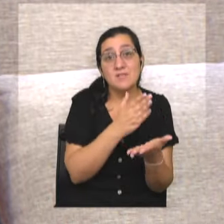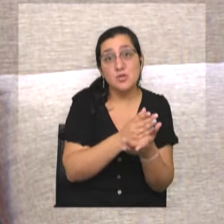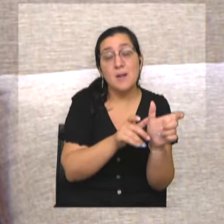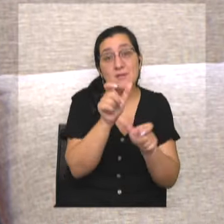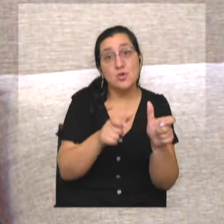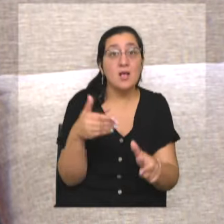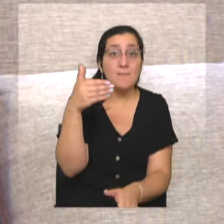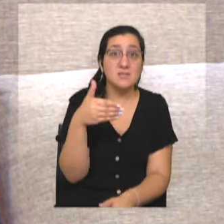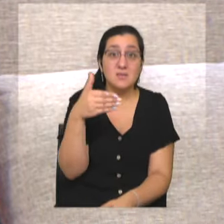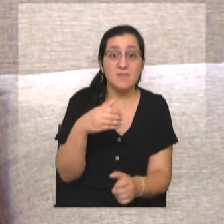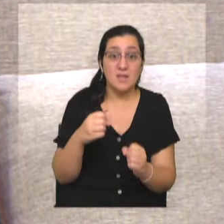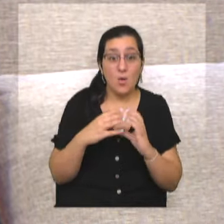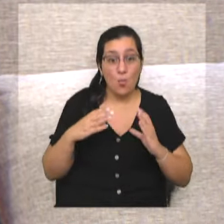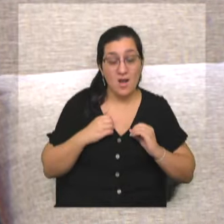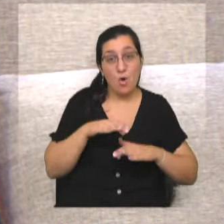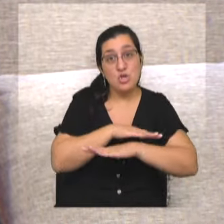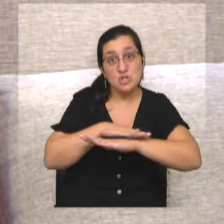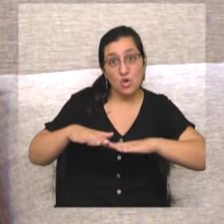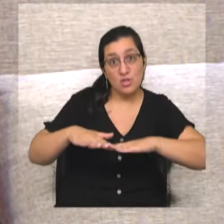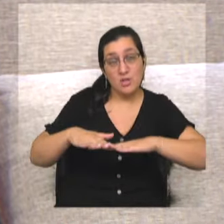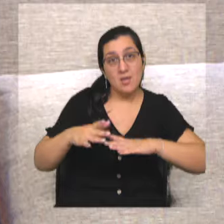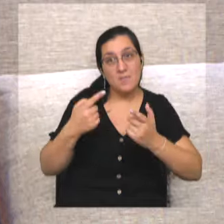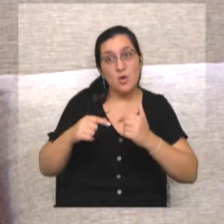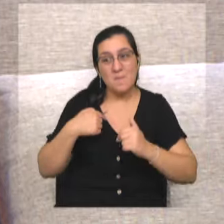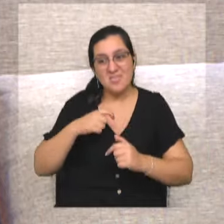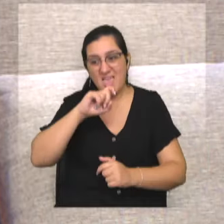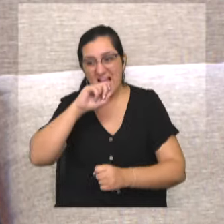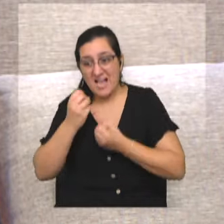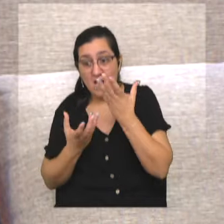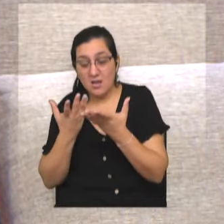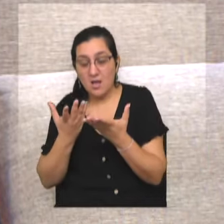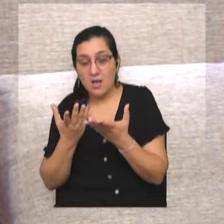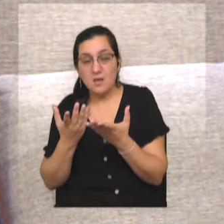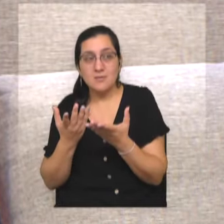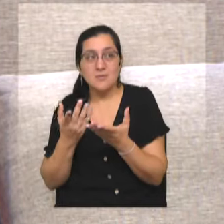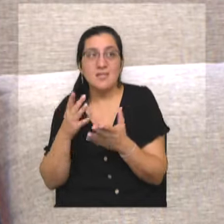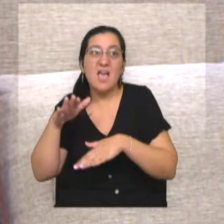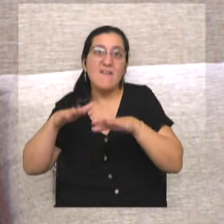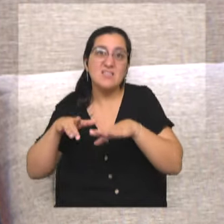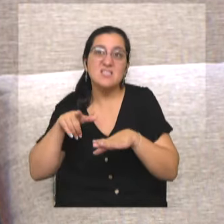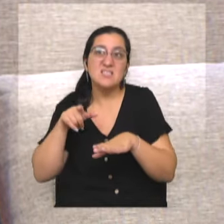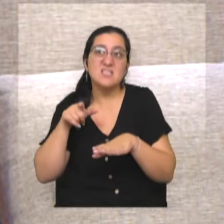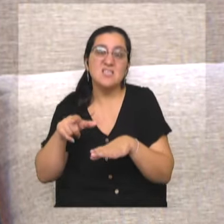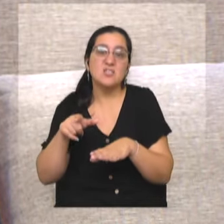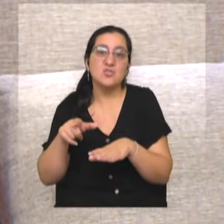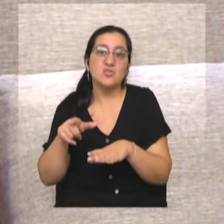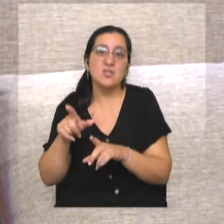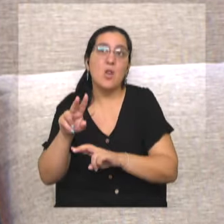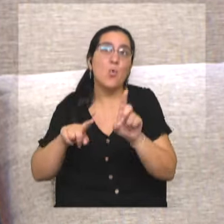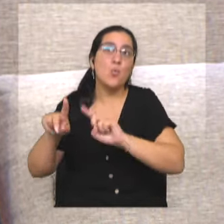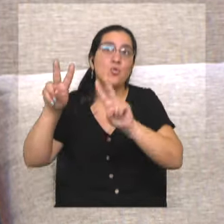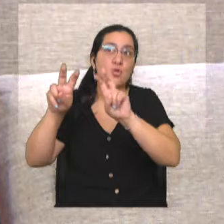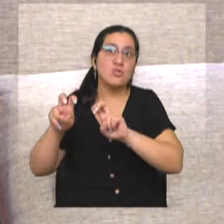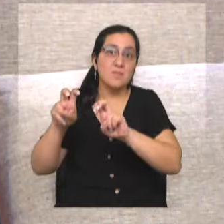personas. También mi descarga apunta a que a veces esa frivolización de alguna de las temáticas que